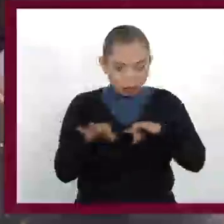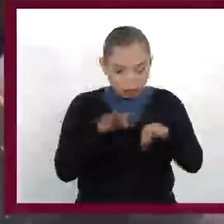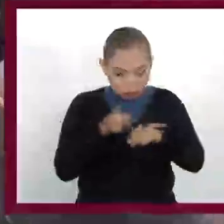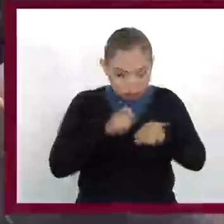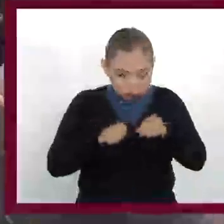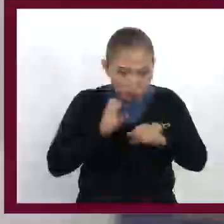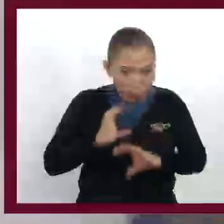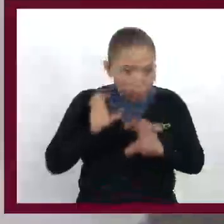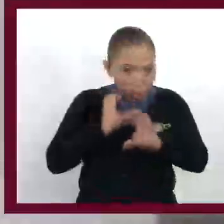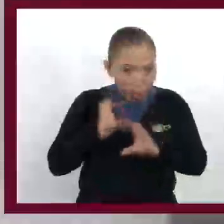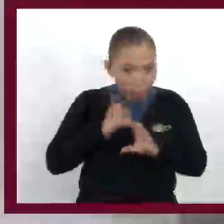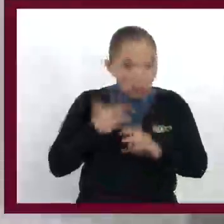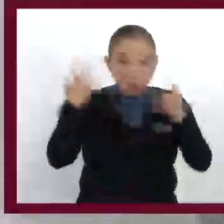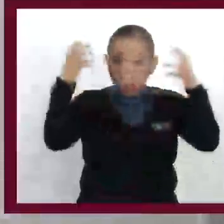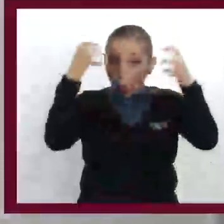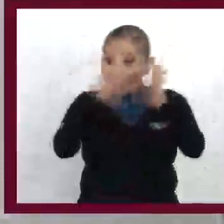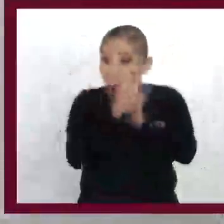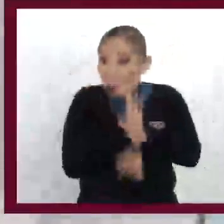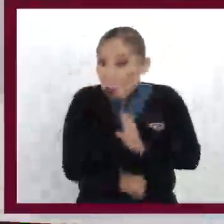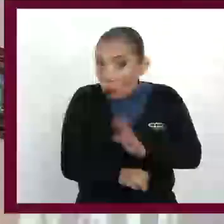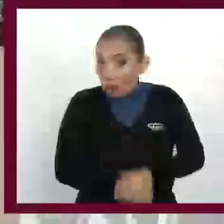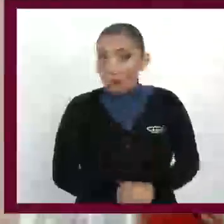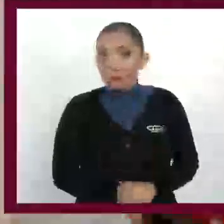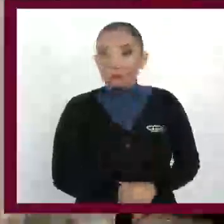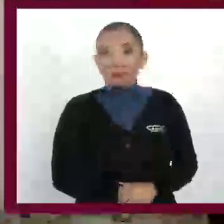actividad en especial, como cuando te bañas.